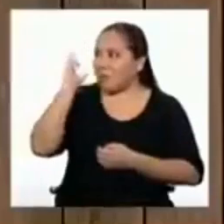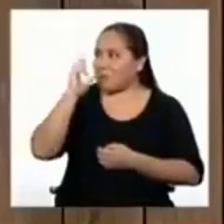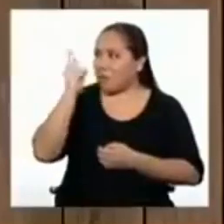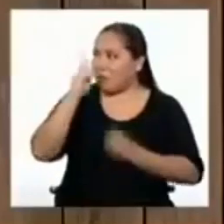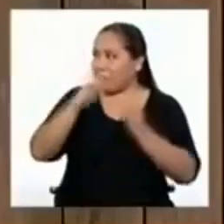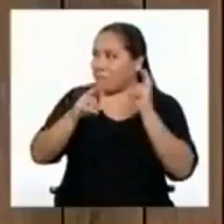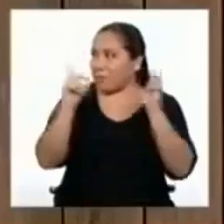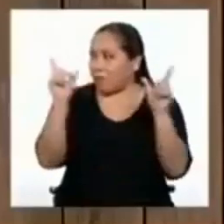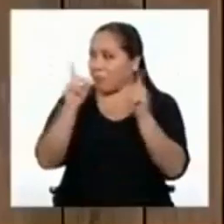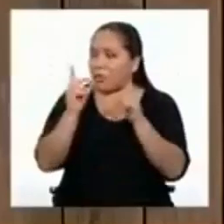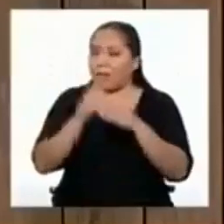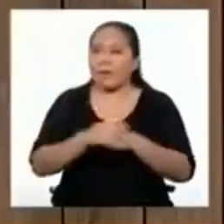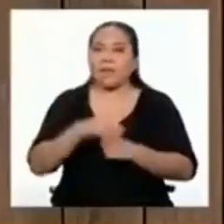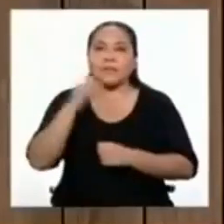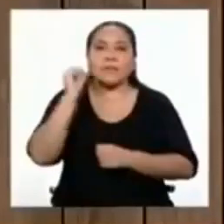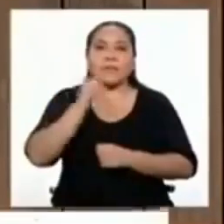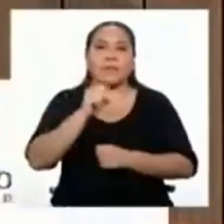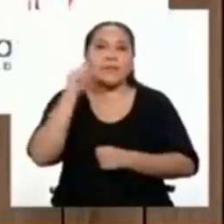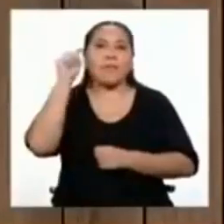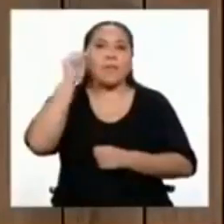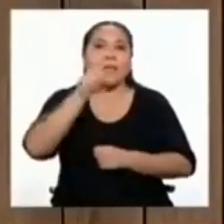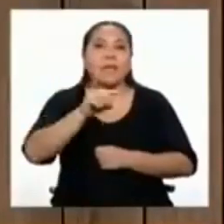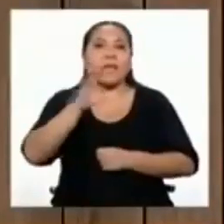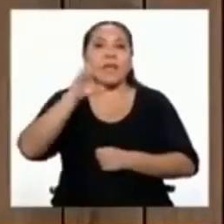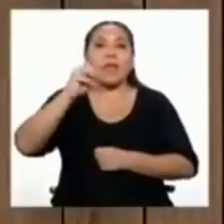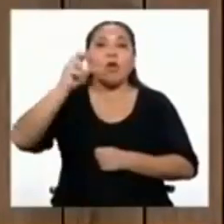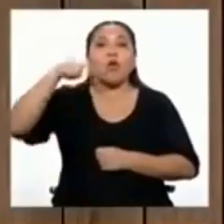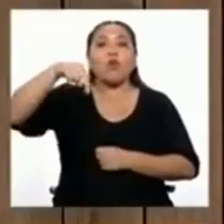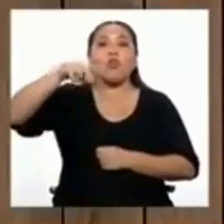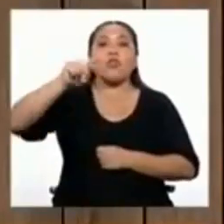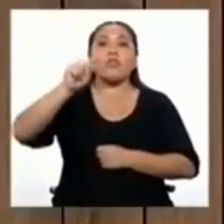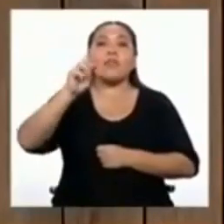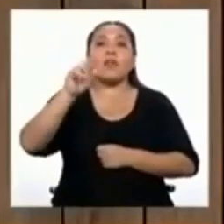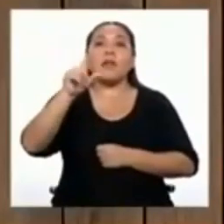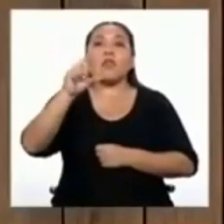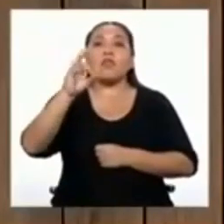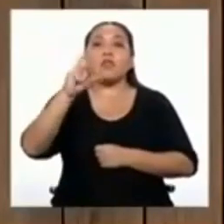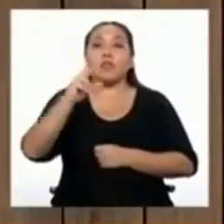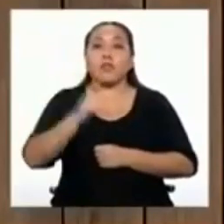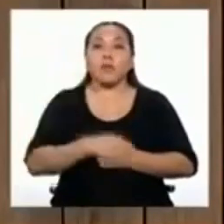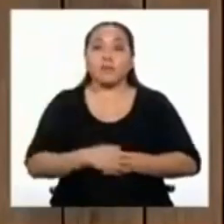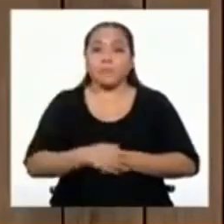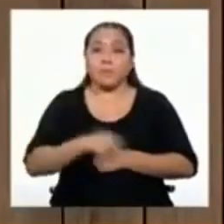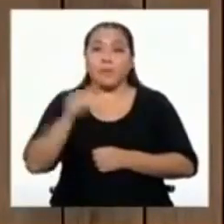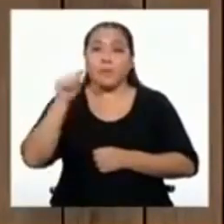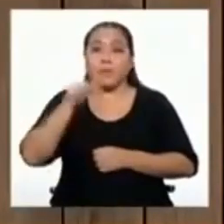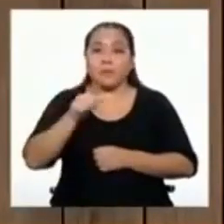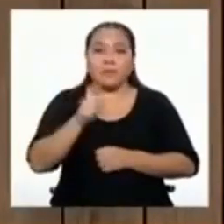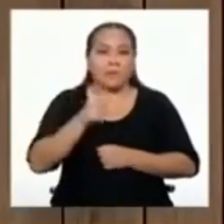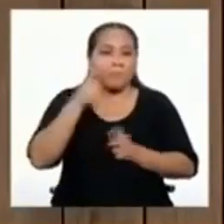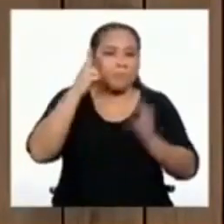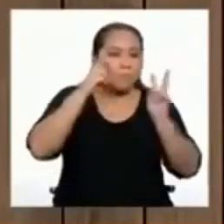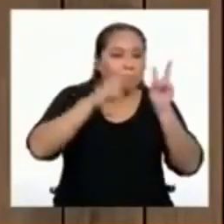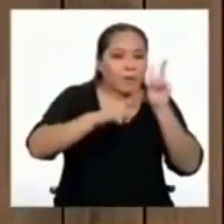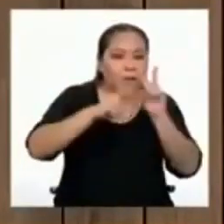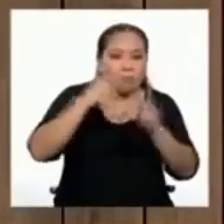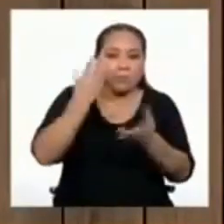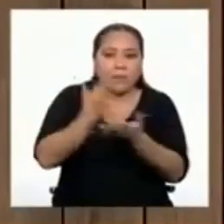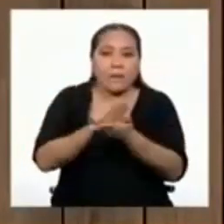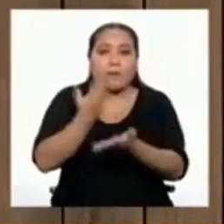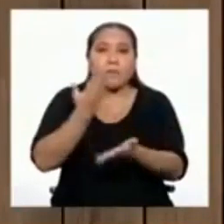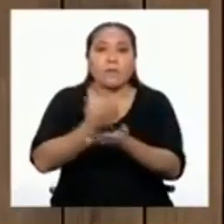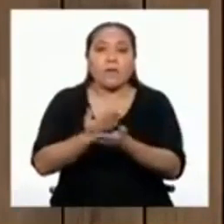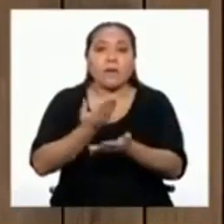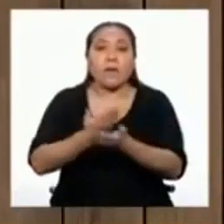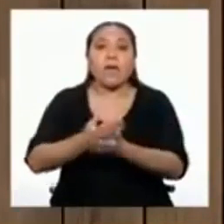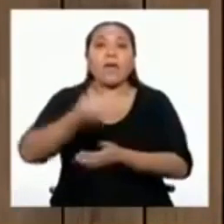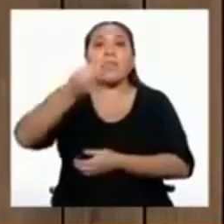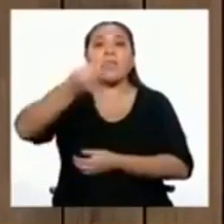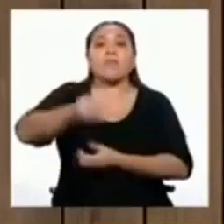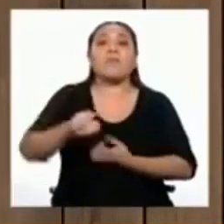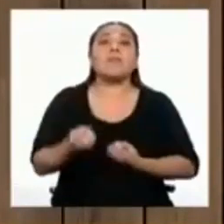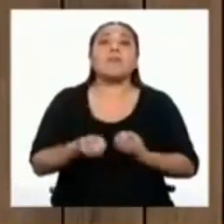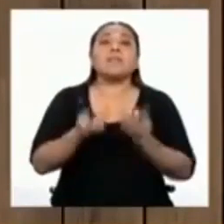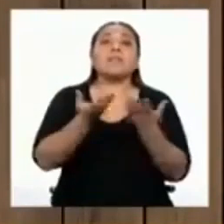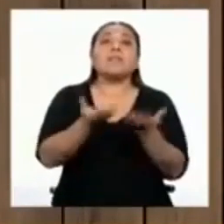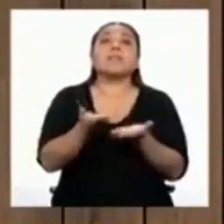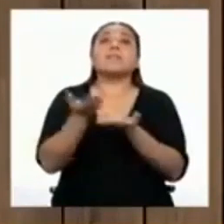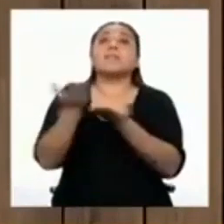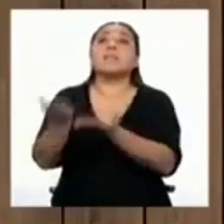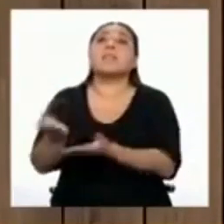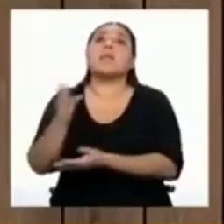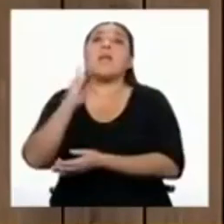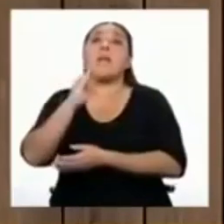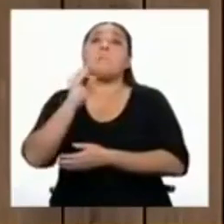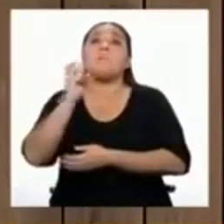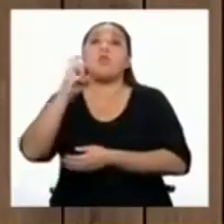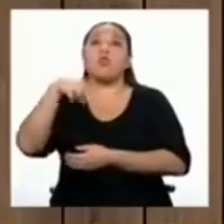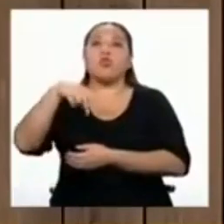tele. En este caso, la Contraloría se encarga de verificar que los bonos se hayan otorgado correctamente.